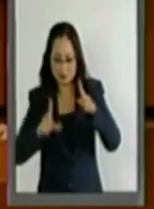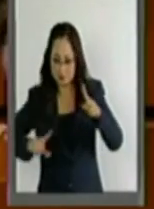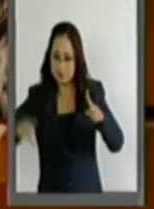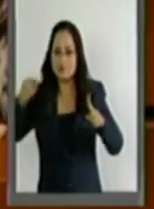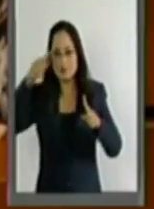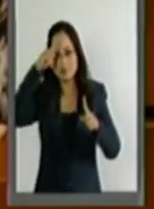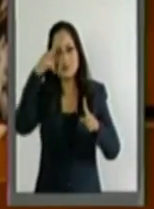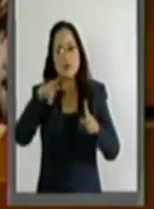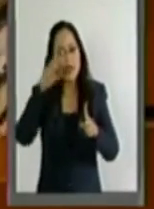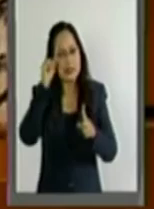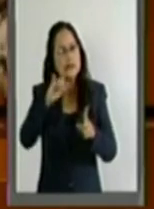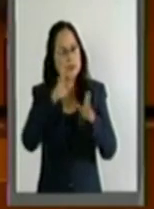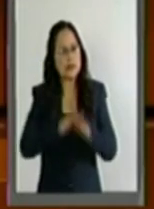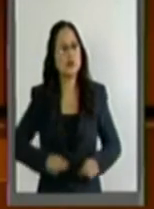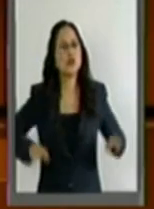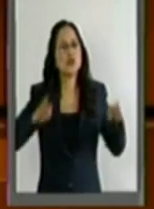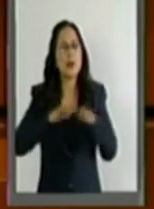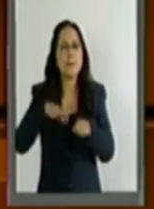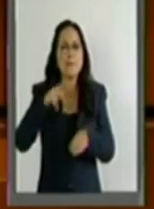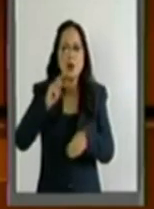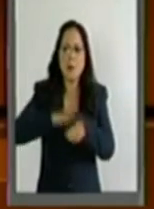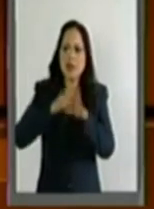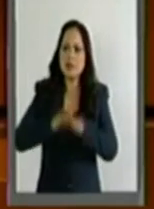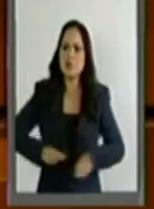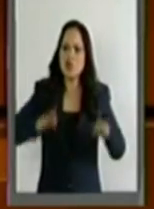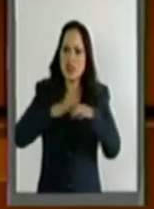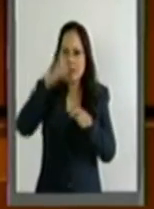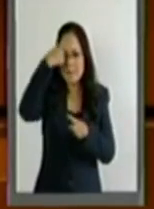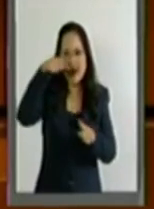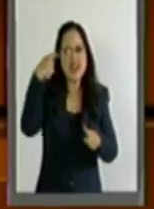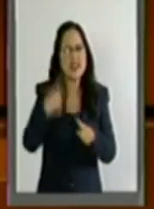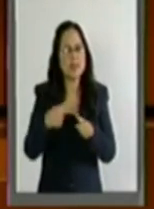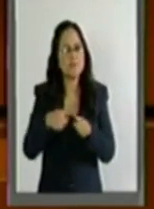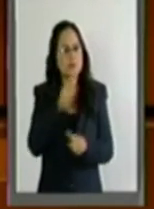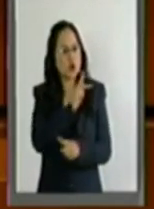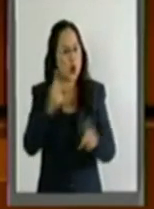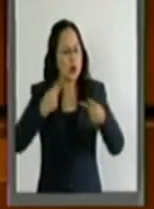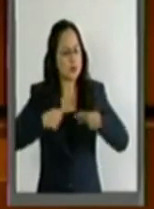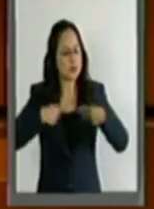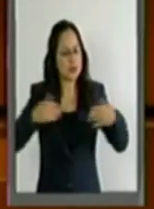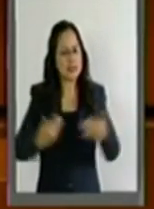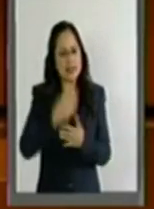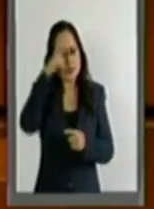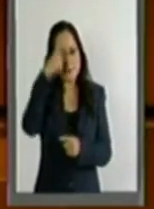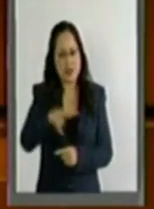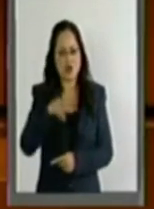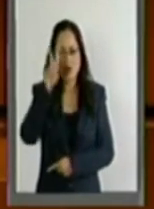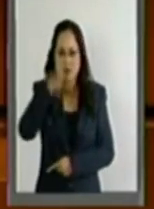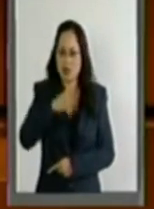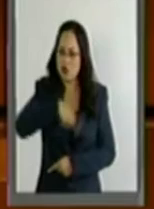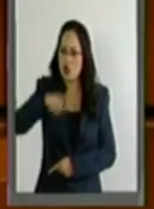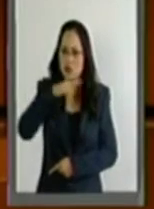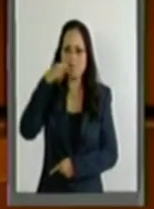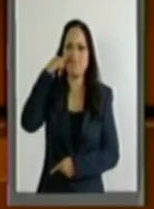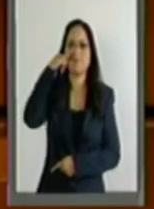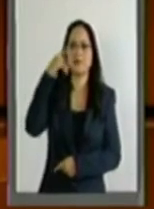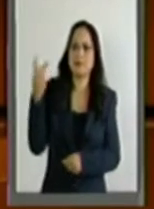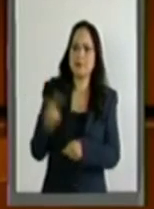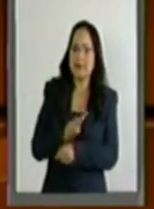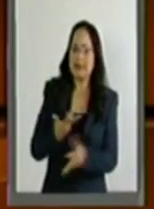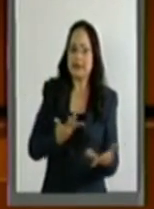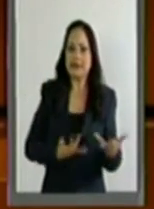supuesto, pero sobre todo para los mexicanos. Los mexicanos estamos indignados, estamos